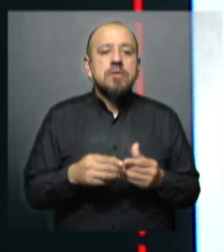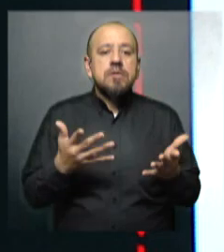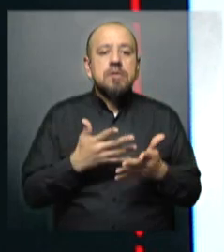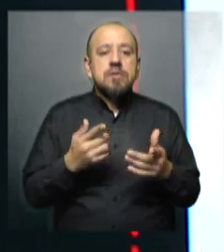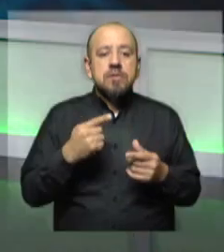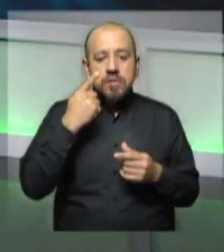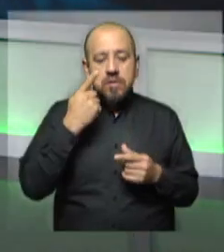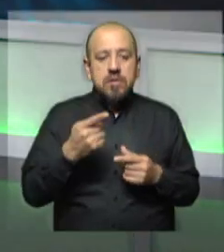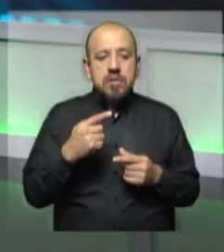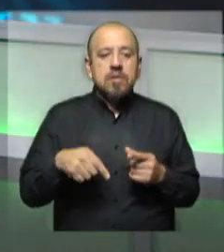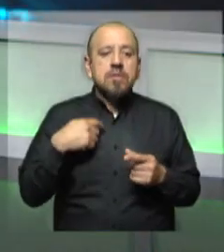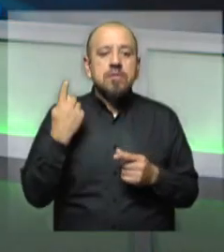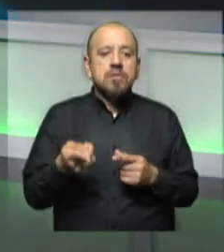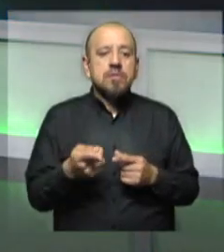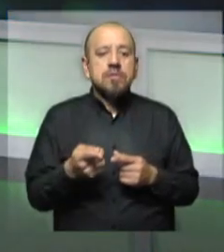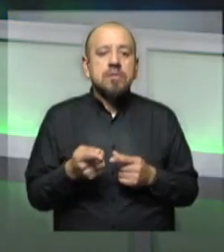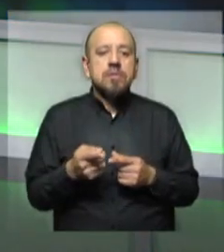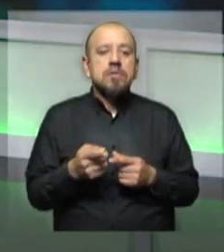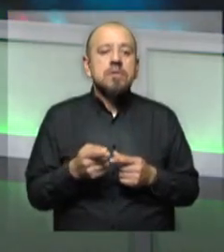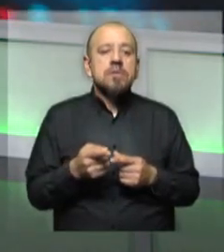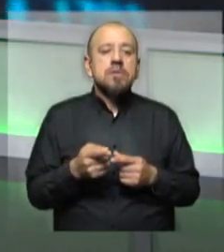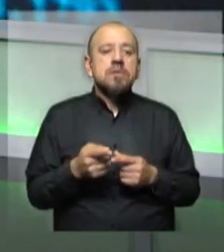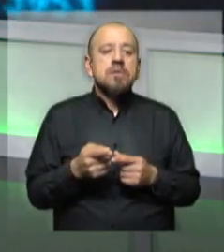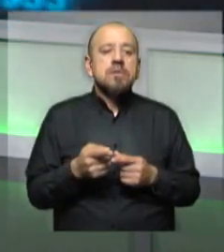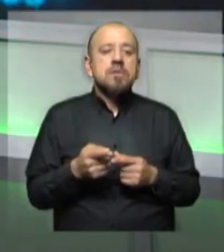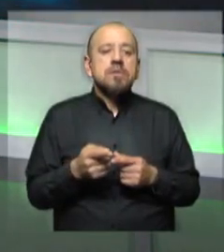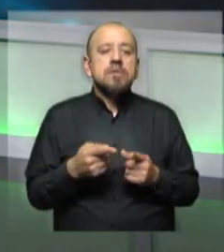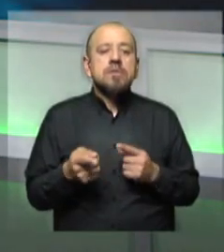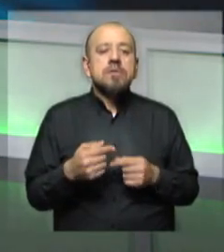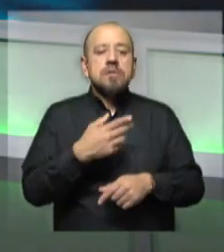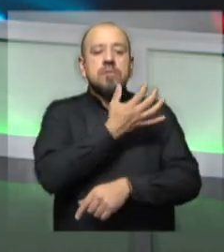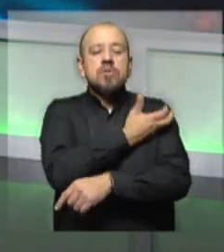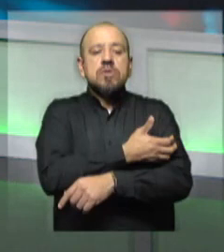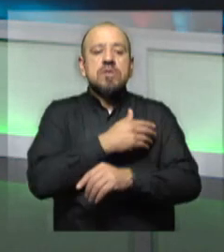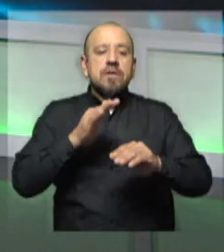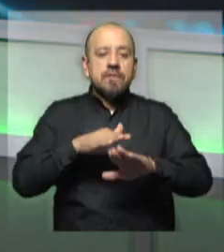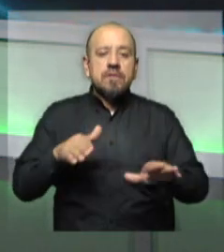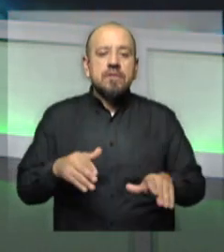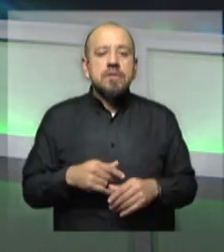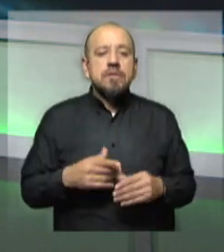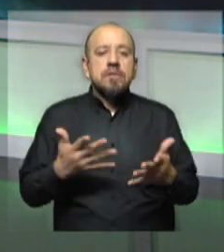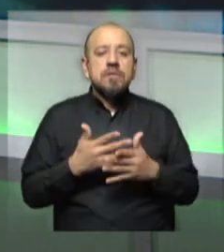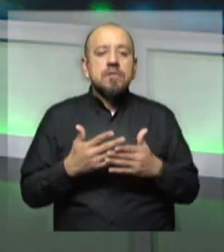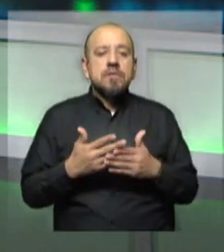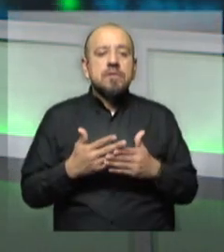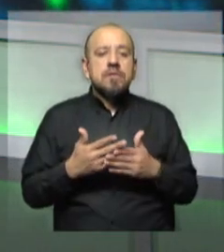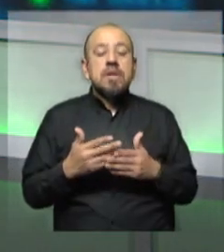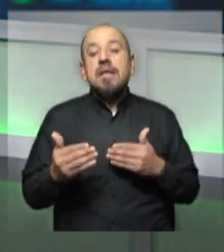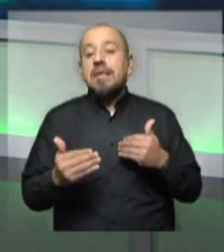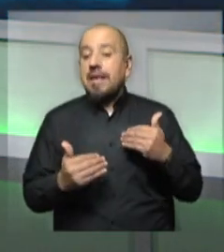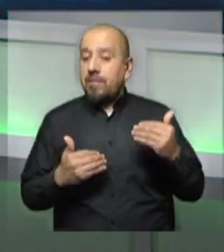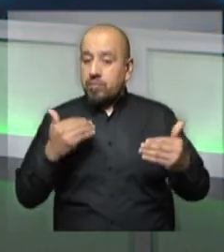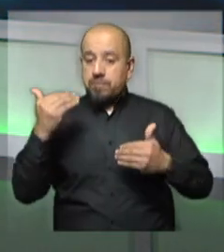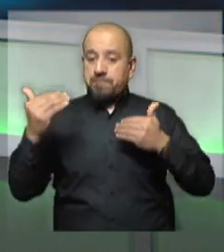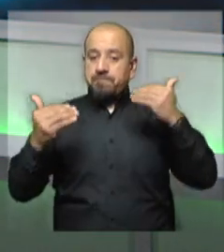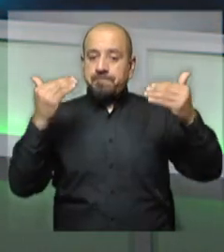a la próxima placa y lo que vamos a hacer es nos vamos a meter Sí en la pobreza infantil pero ahora vamos a ver la evolución que ha